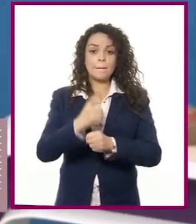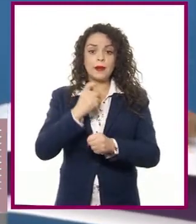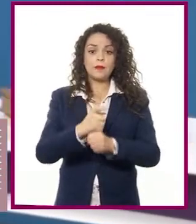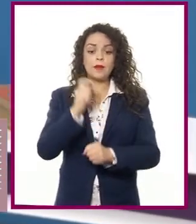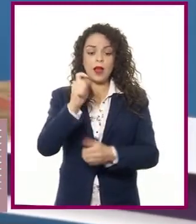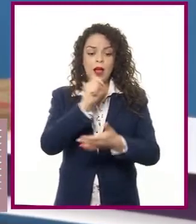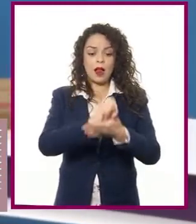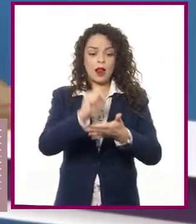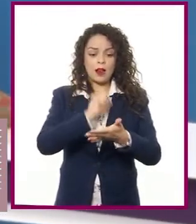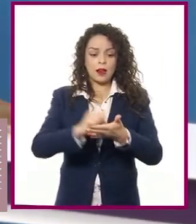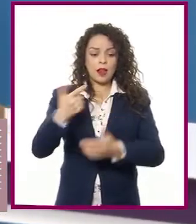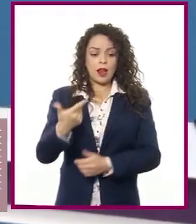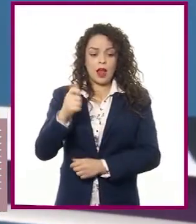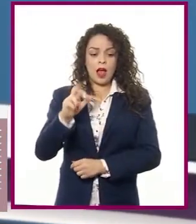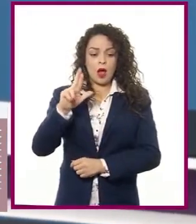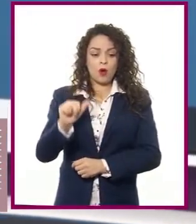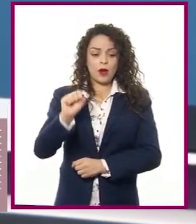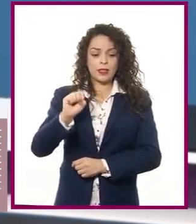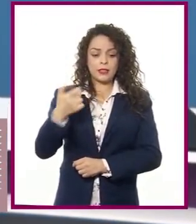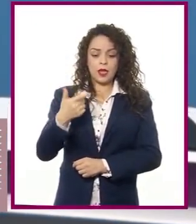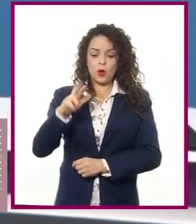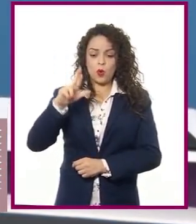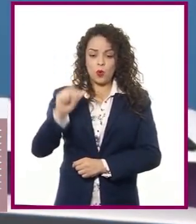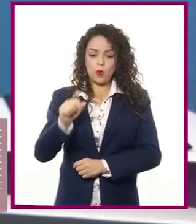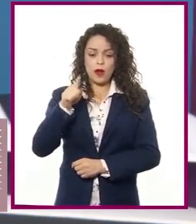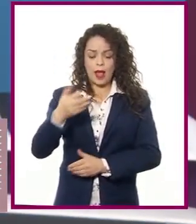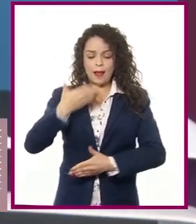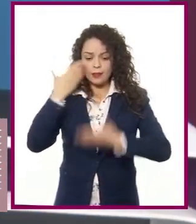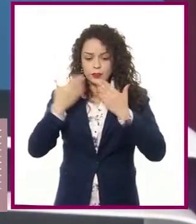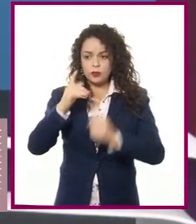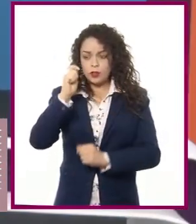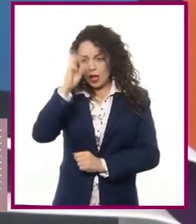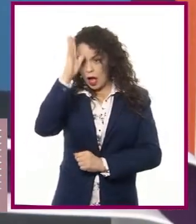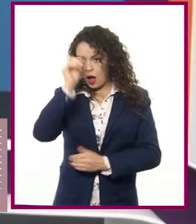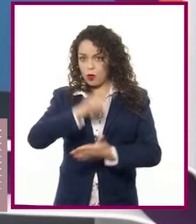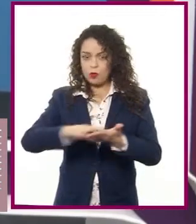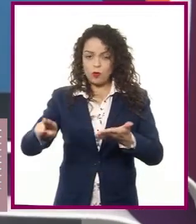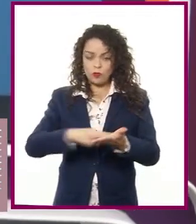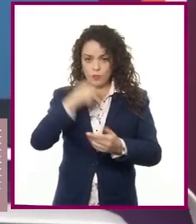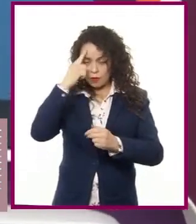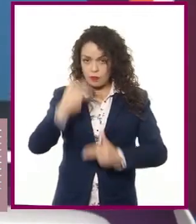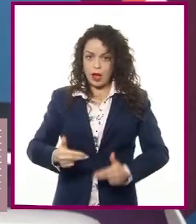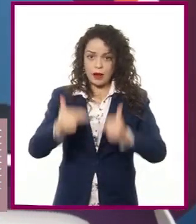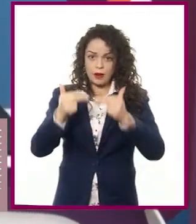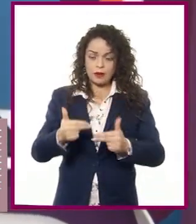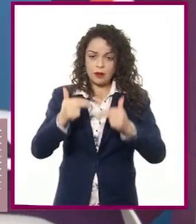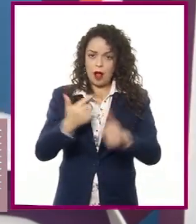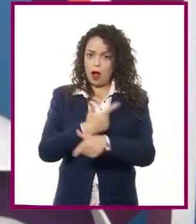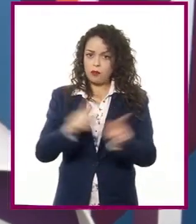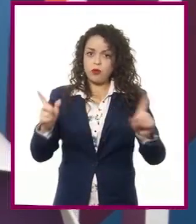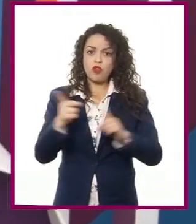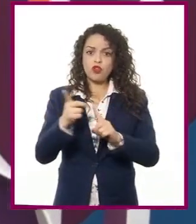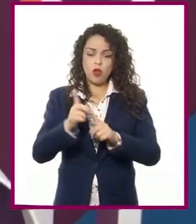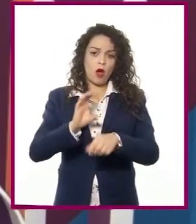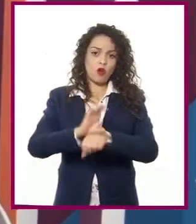Segura, quien estudia el impacto de los tratados y áreas de libre comercio en Colombia. Dice